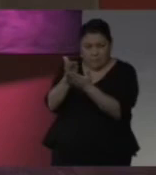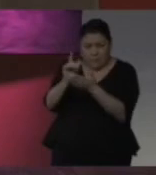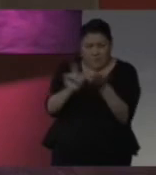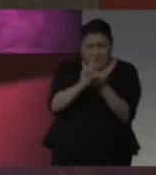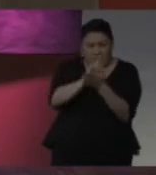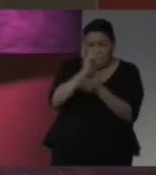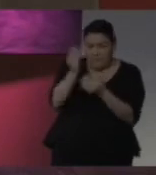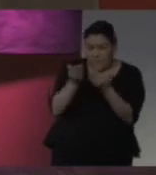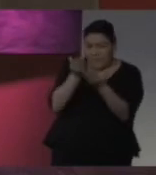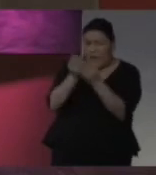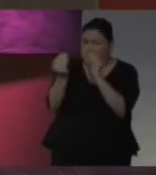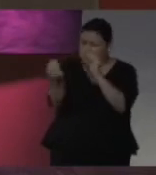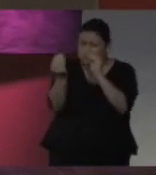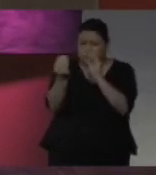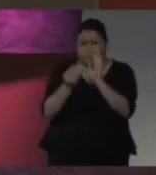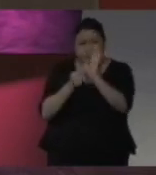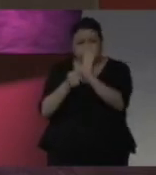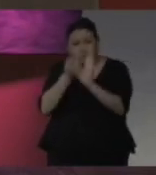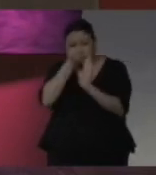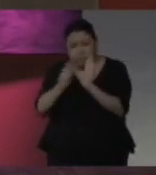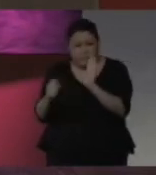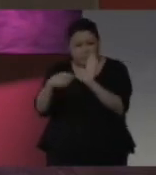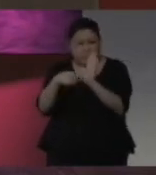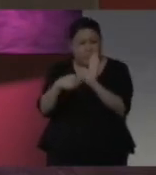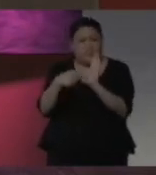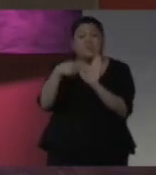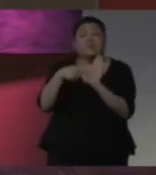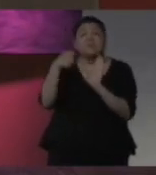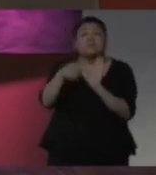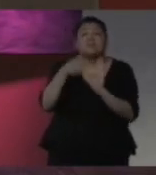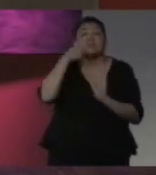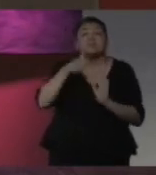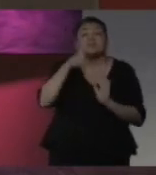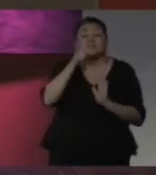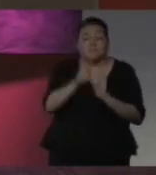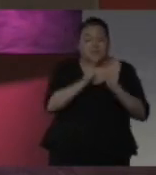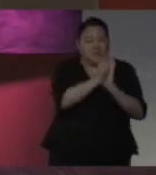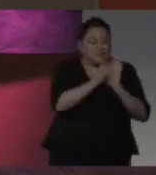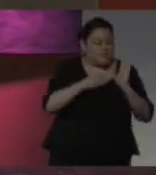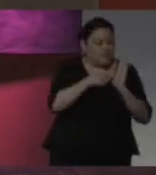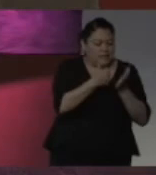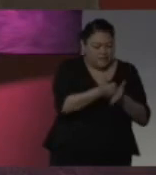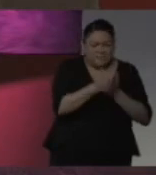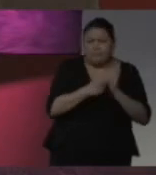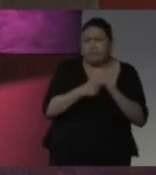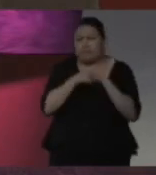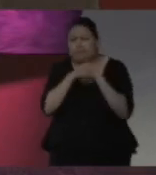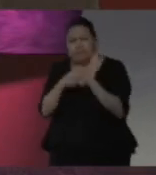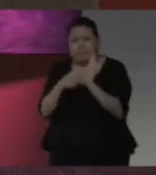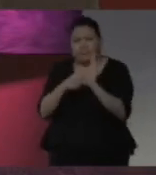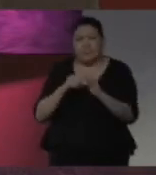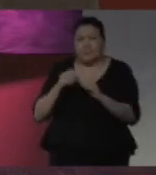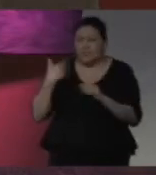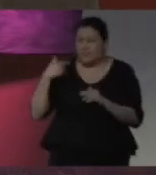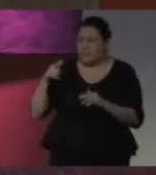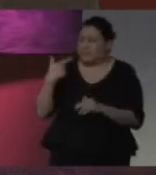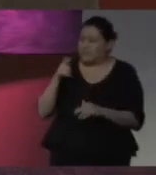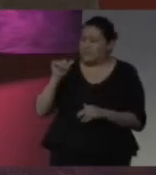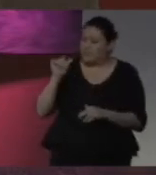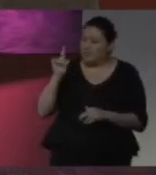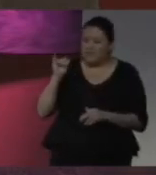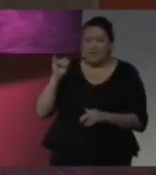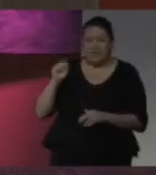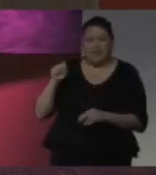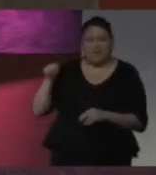también nos deja un mensaje, que es esta, usar el derecho, podremos usarlo, y algo mencionaba Gladys Zul en su